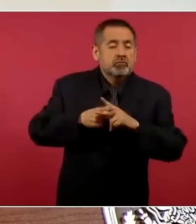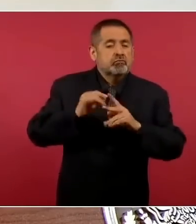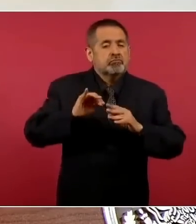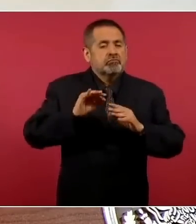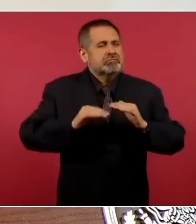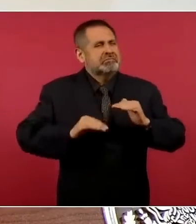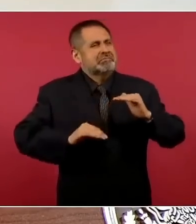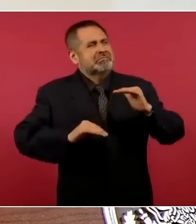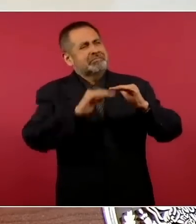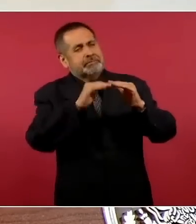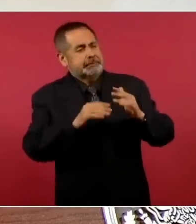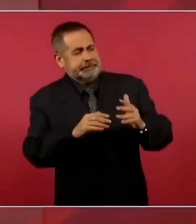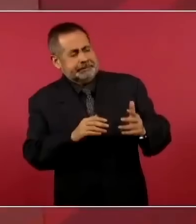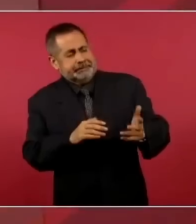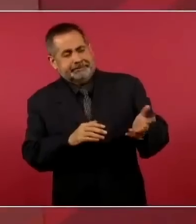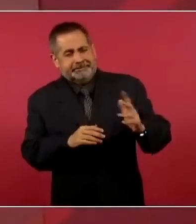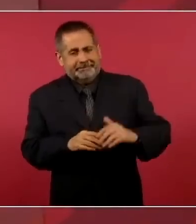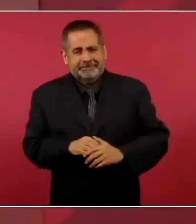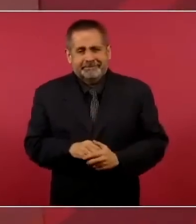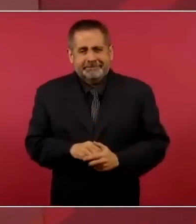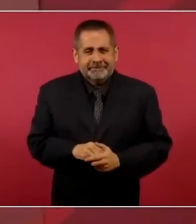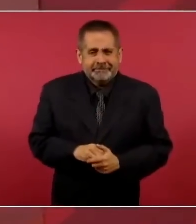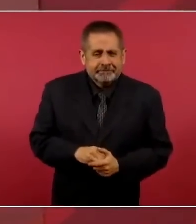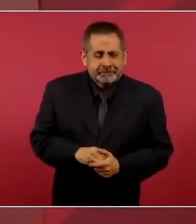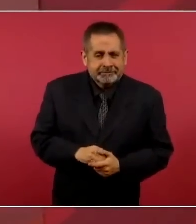Era como para decir,